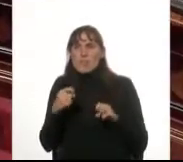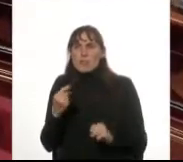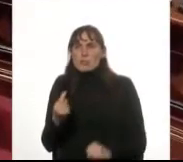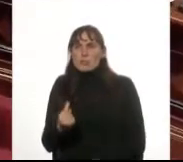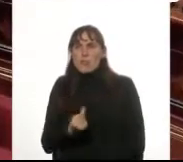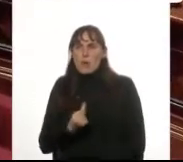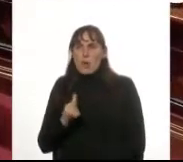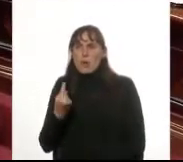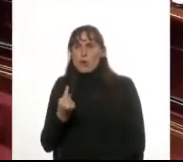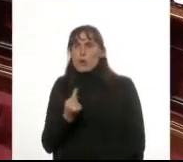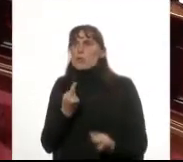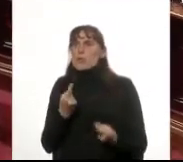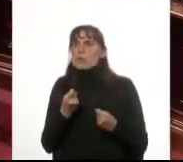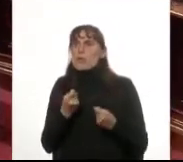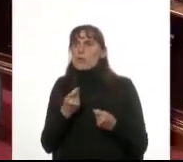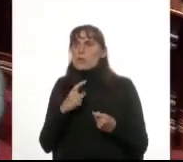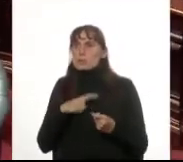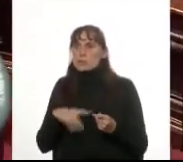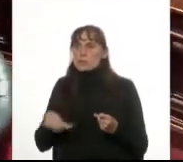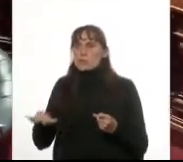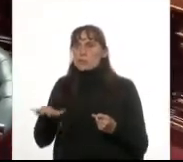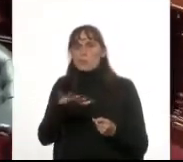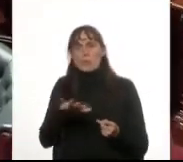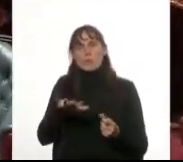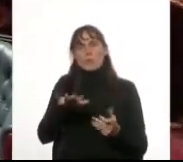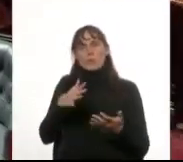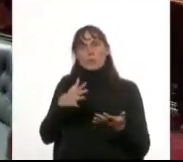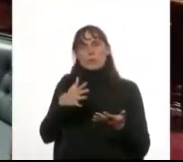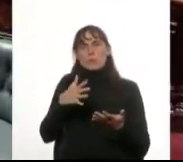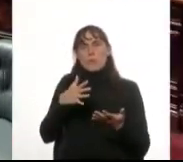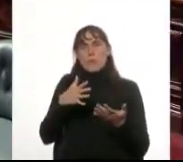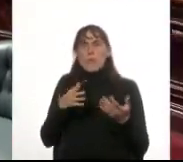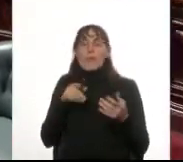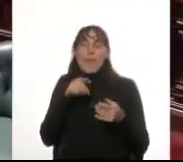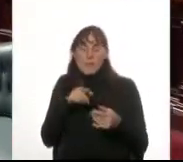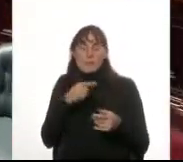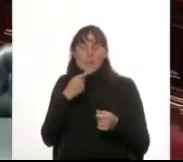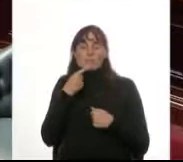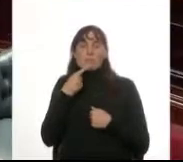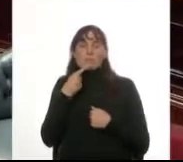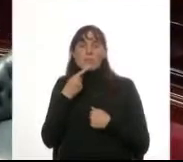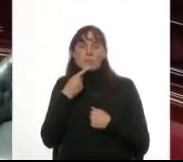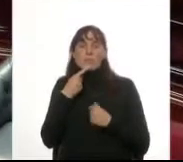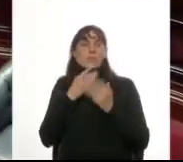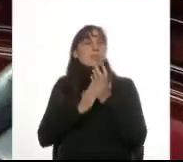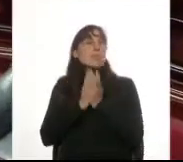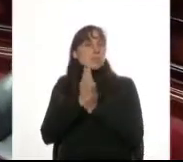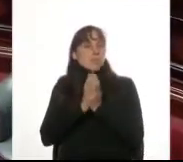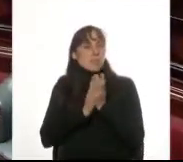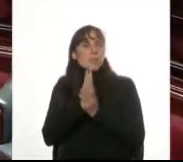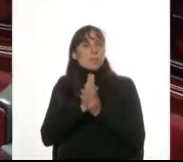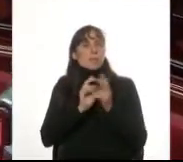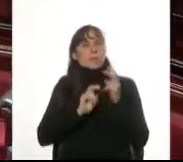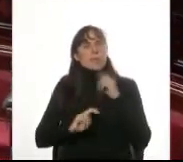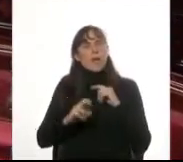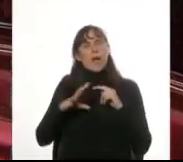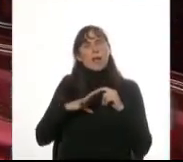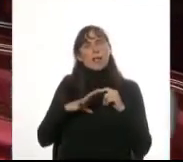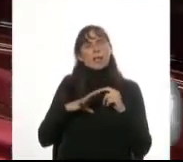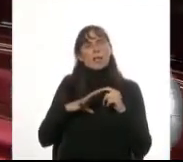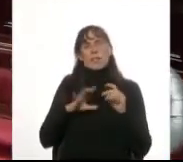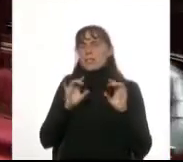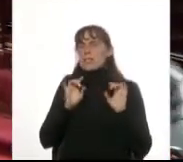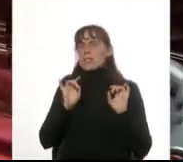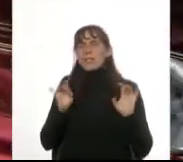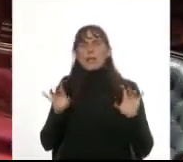sociedad. Y ese es el papel de la política. El papel de la política es amortiguar las contradicciones